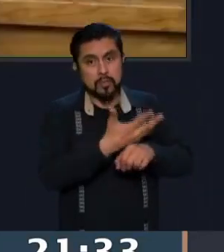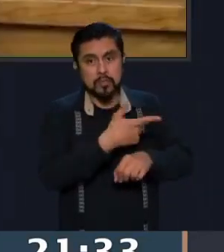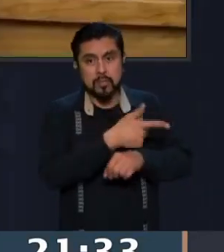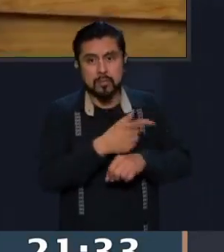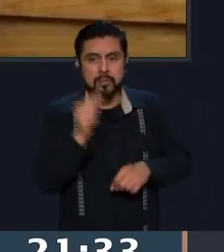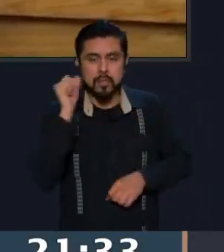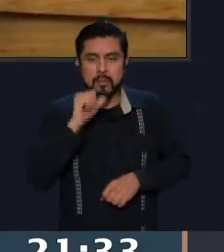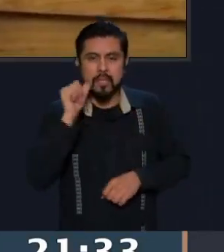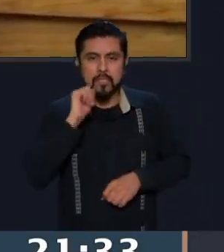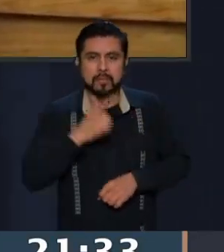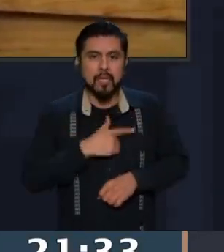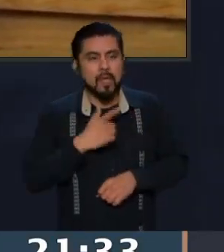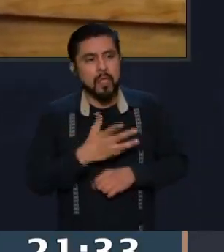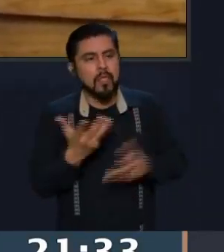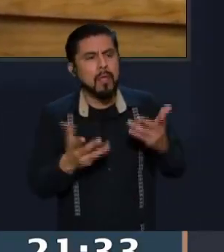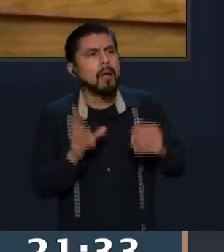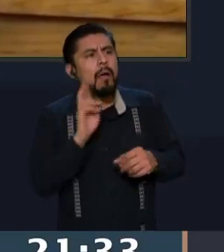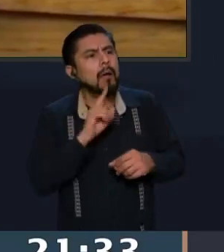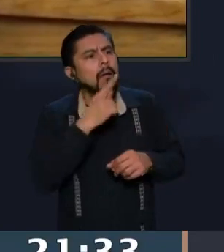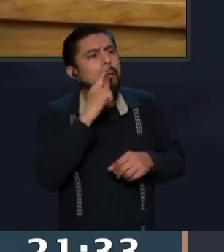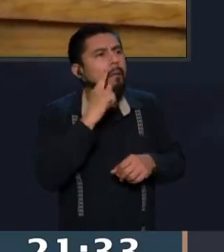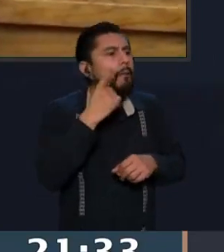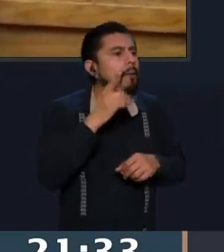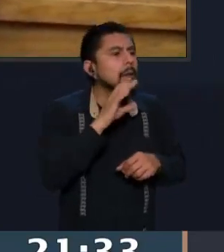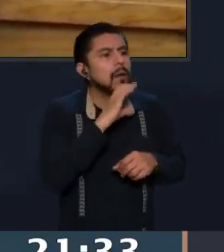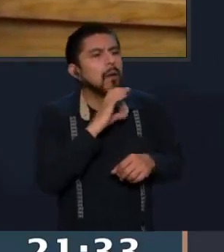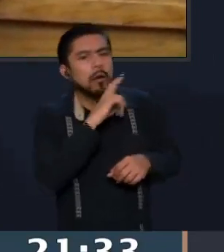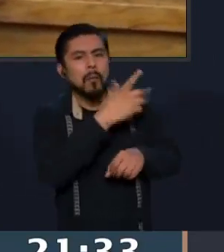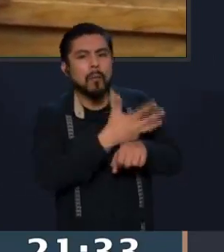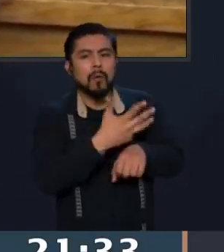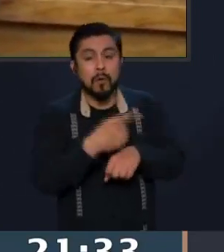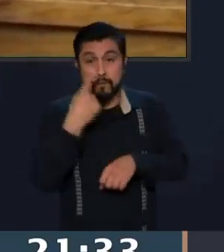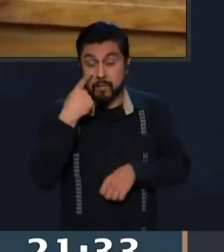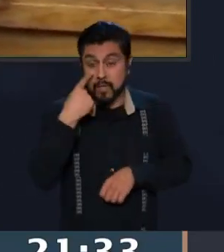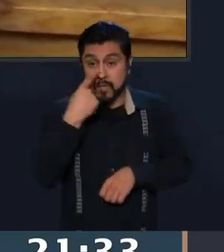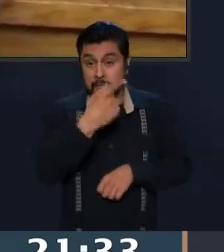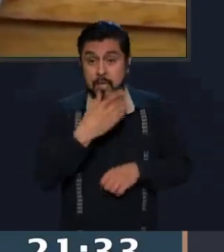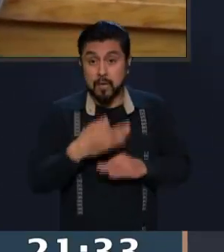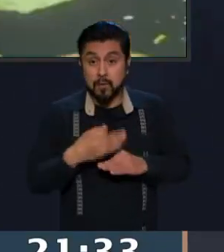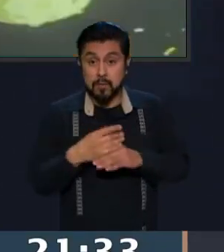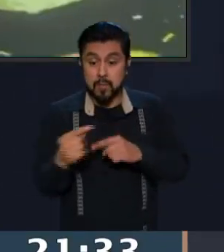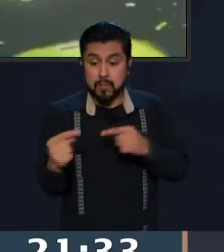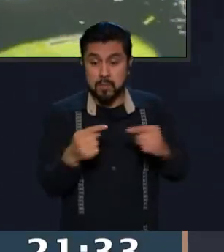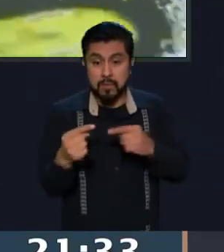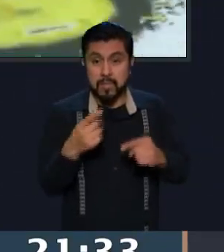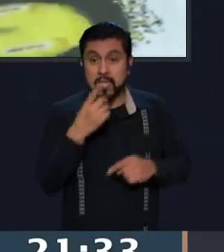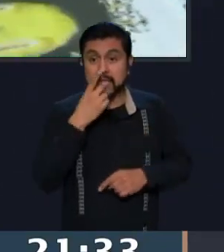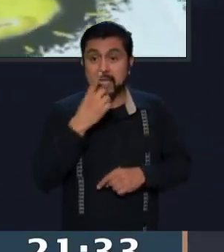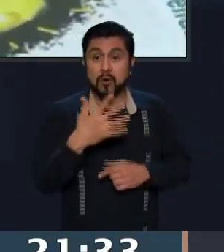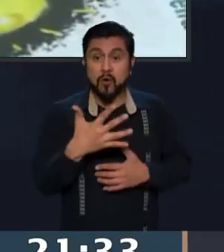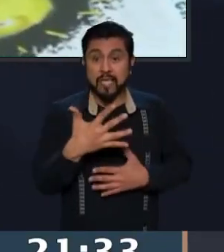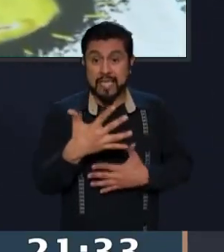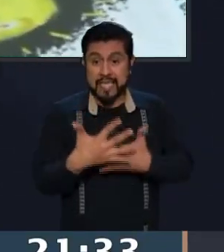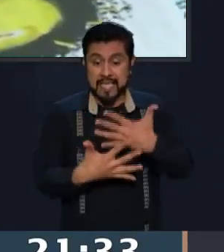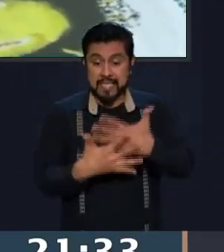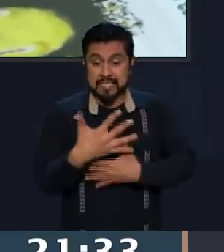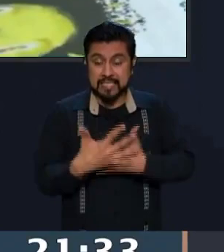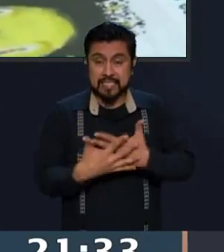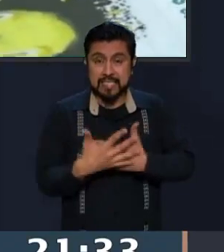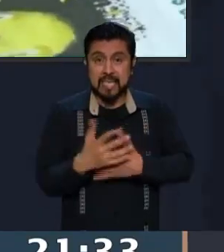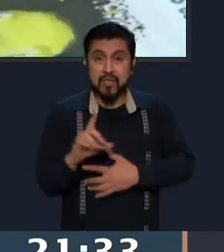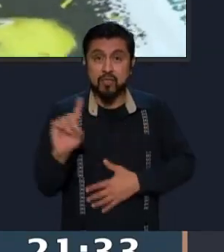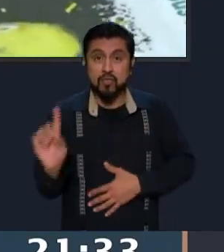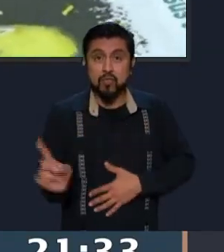encanta compararnos, pues espérate, porque el debate allá, el más reciente, ha estado en poner a $15 la